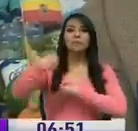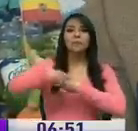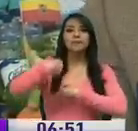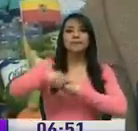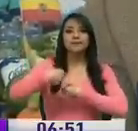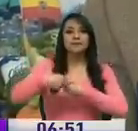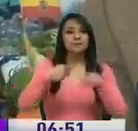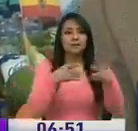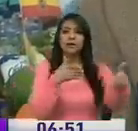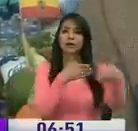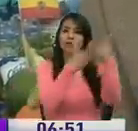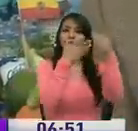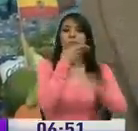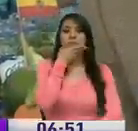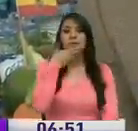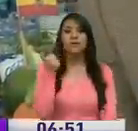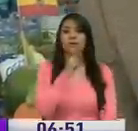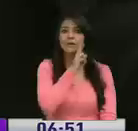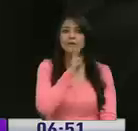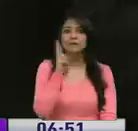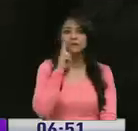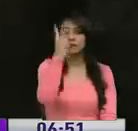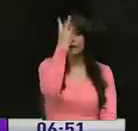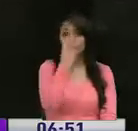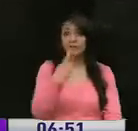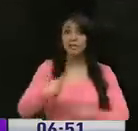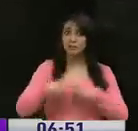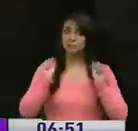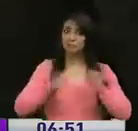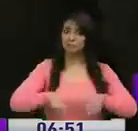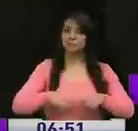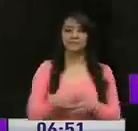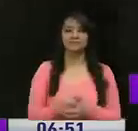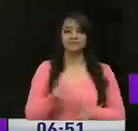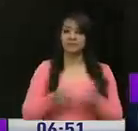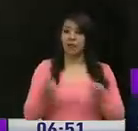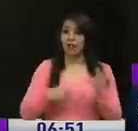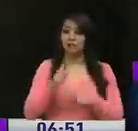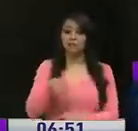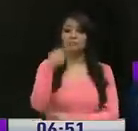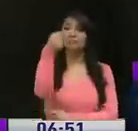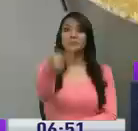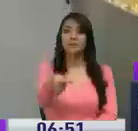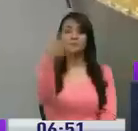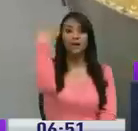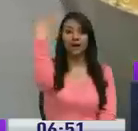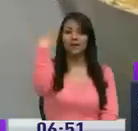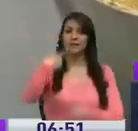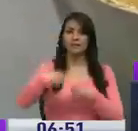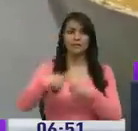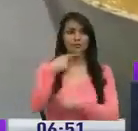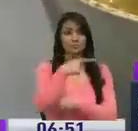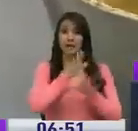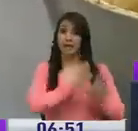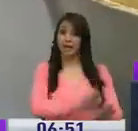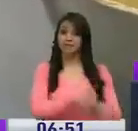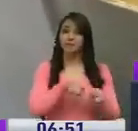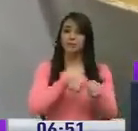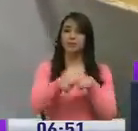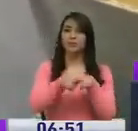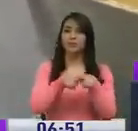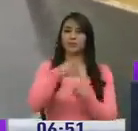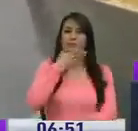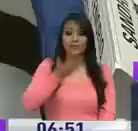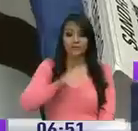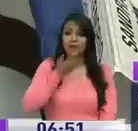los mejores restaurantes y hoteles de Quito los comerciantes esperan que la próxima administración municipal continúe realizando el concurso de la mejor